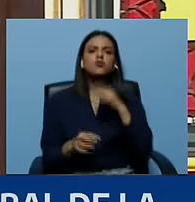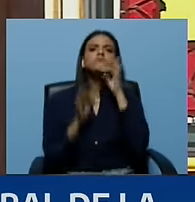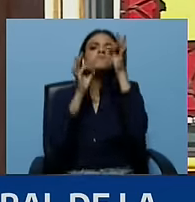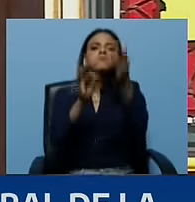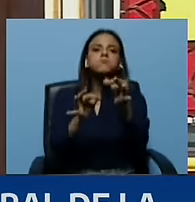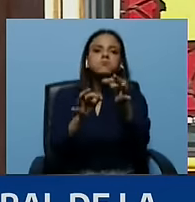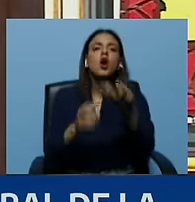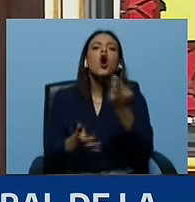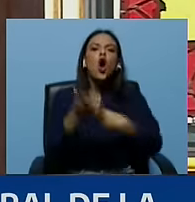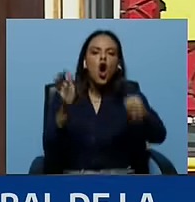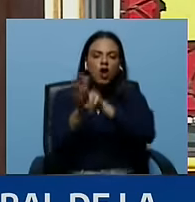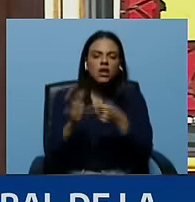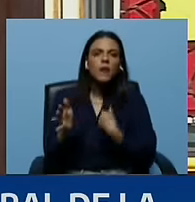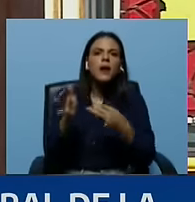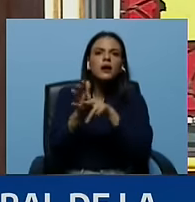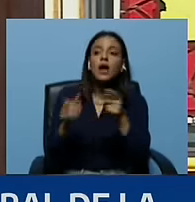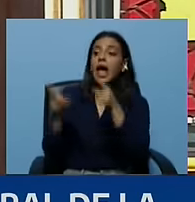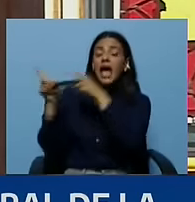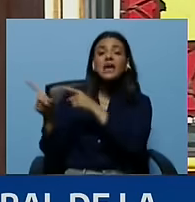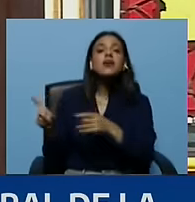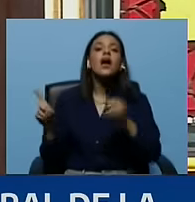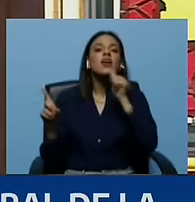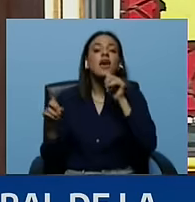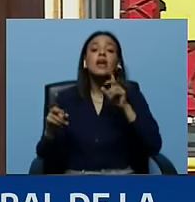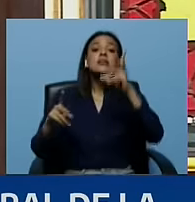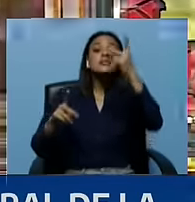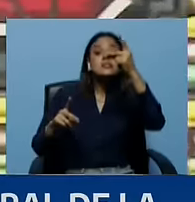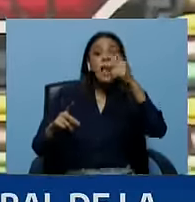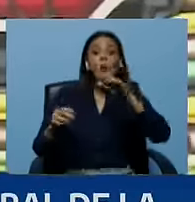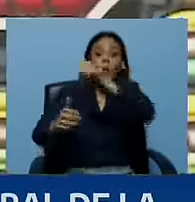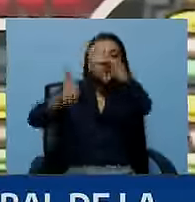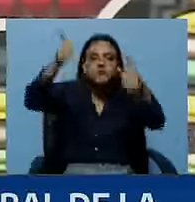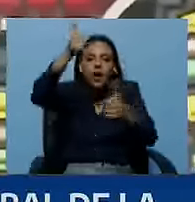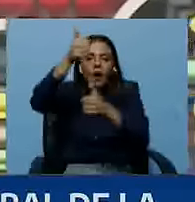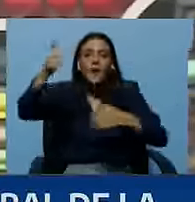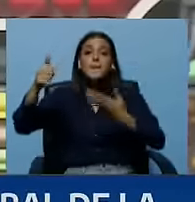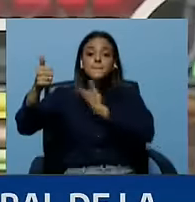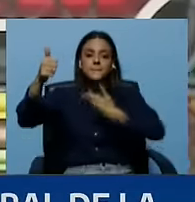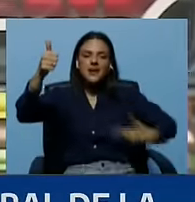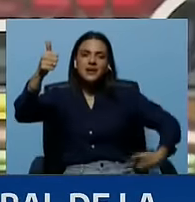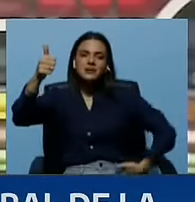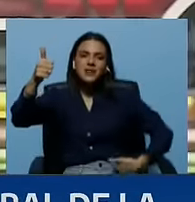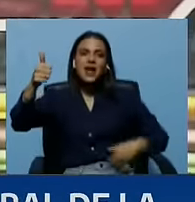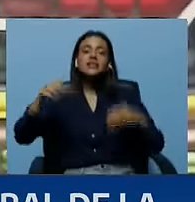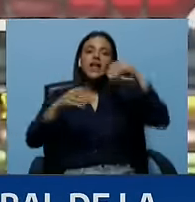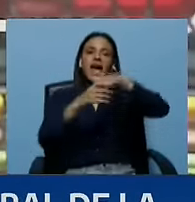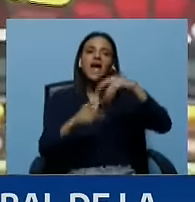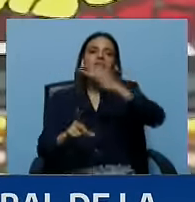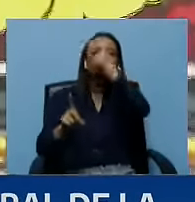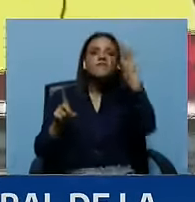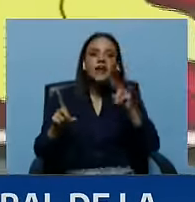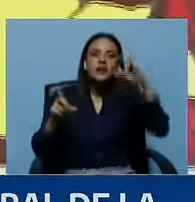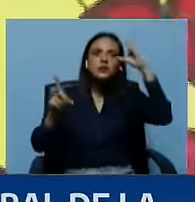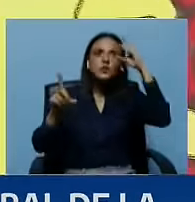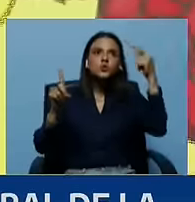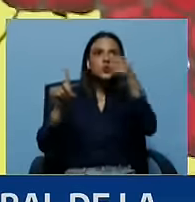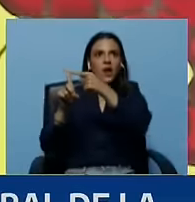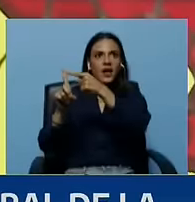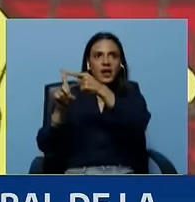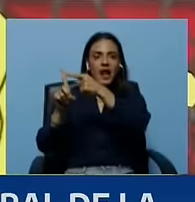de la República Bolivariana de Venezuela para que siga con el timón al frente del gobierno